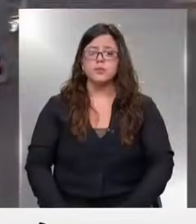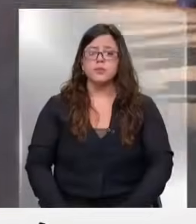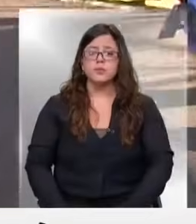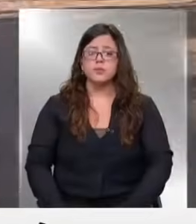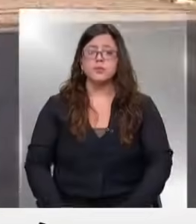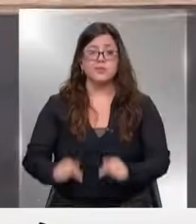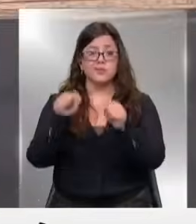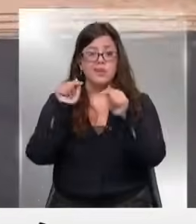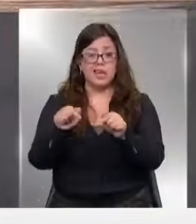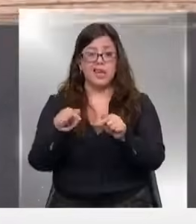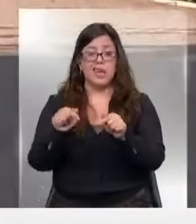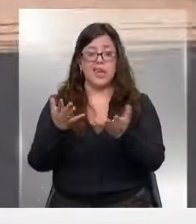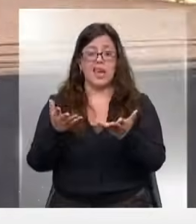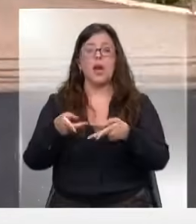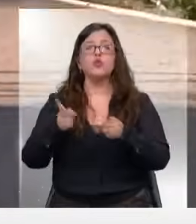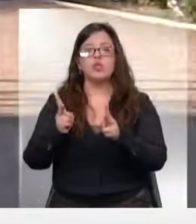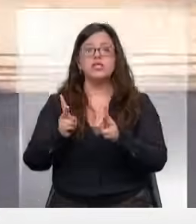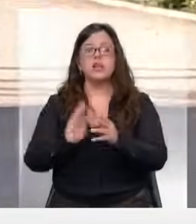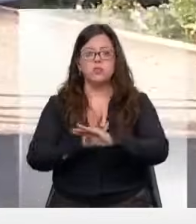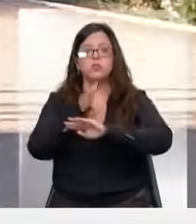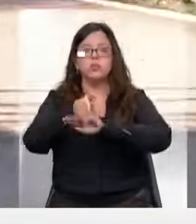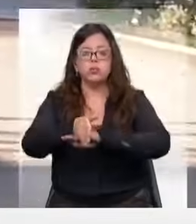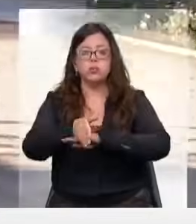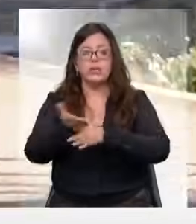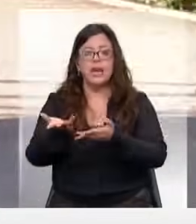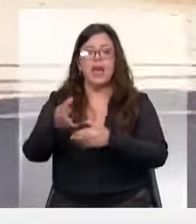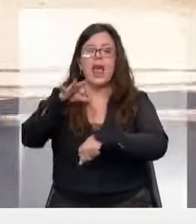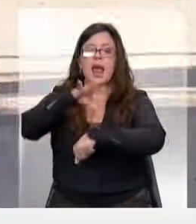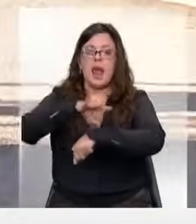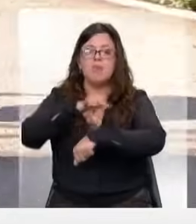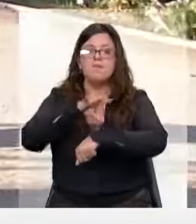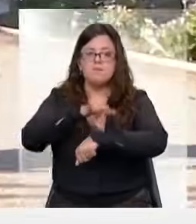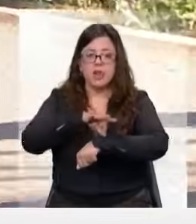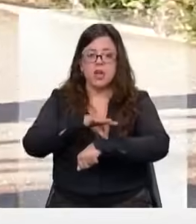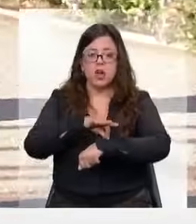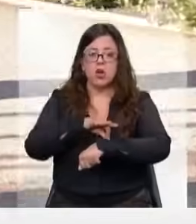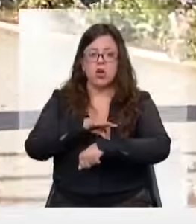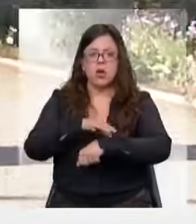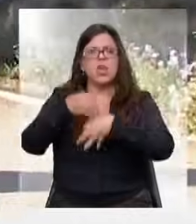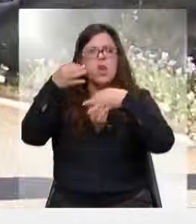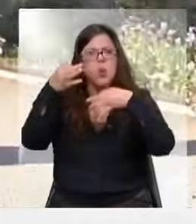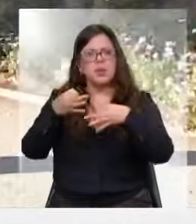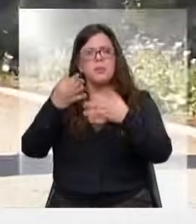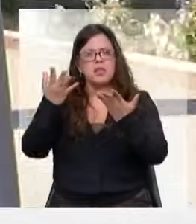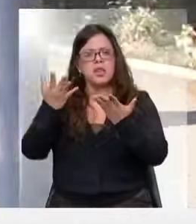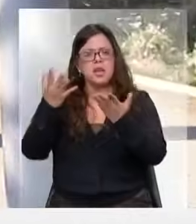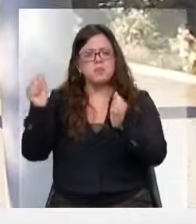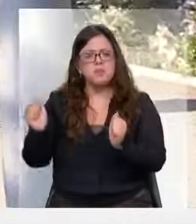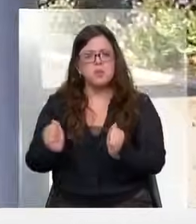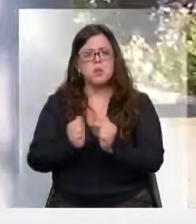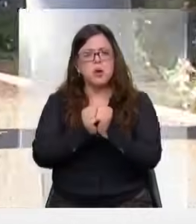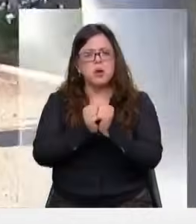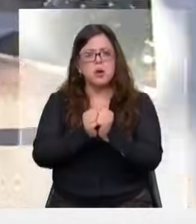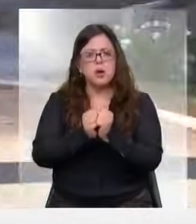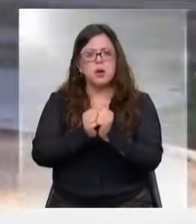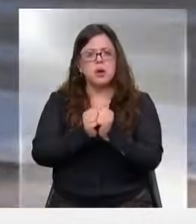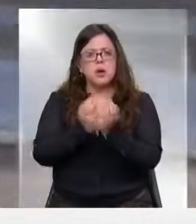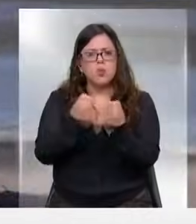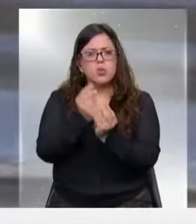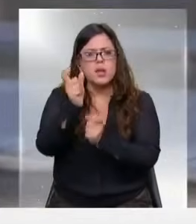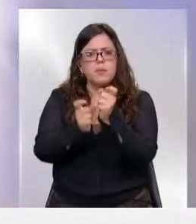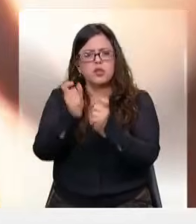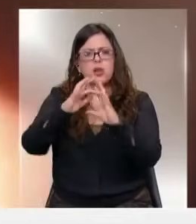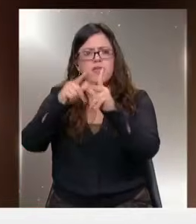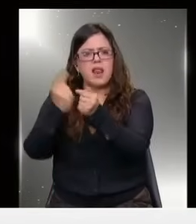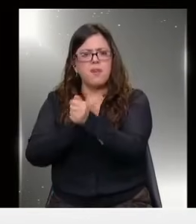En esta ocasión estaba autorizado para ir a una cita médica a la que curiosamente asistió en compañía de varios miembros de